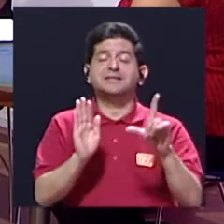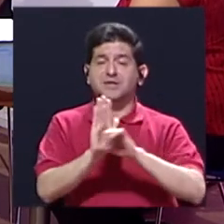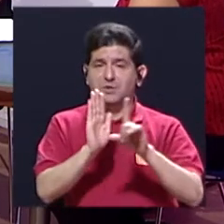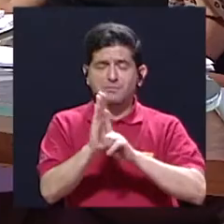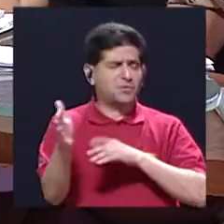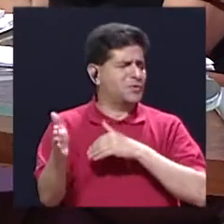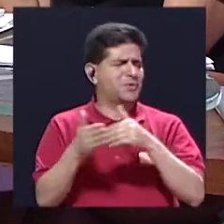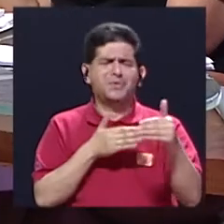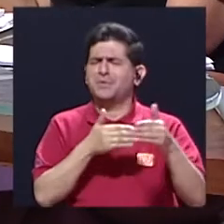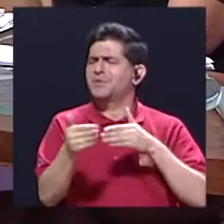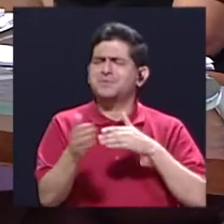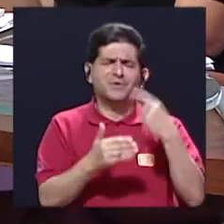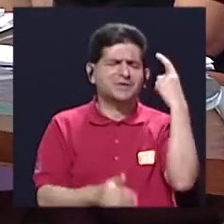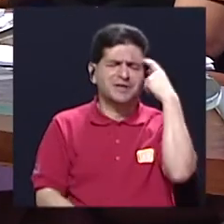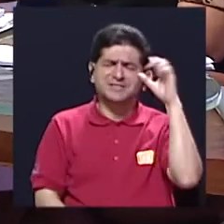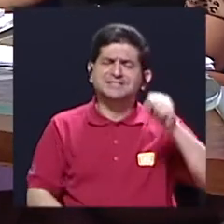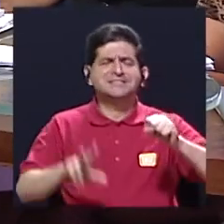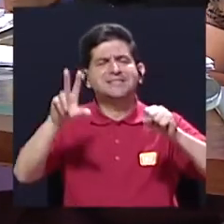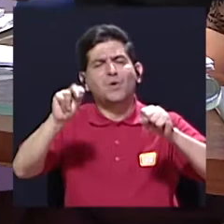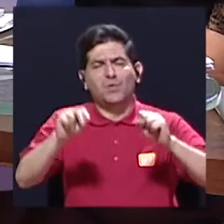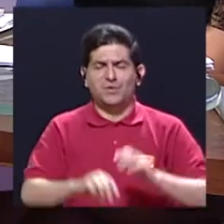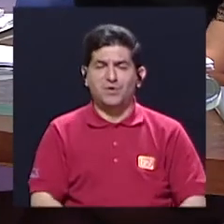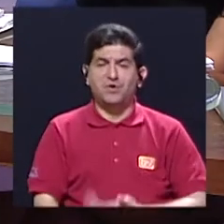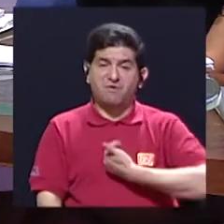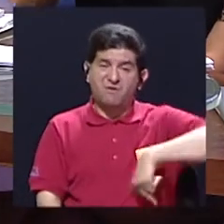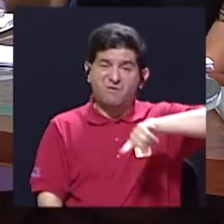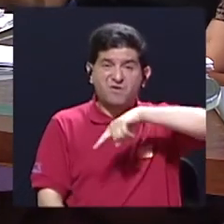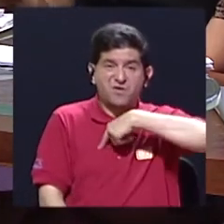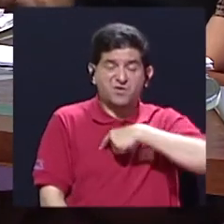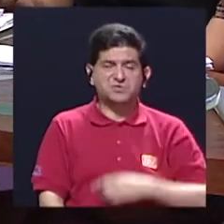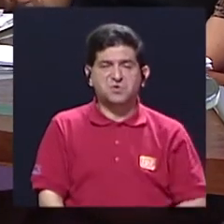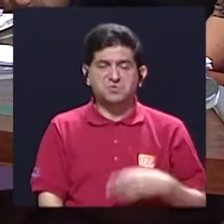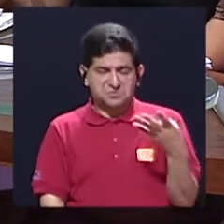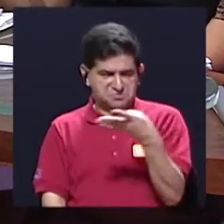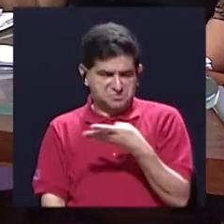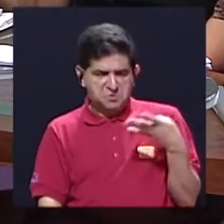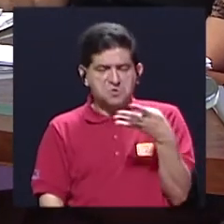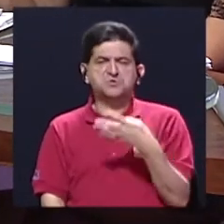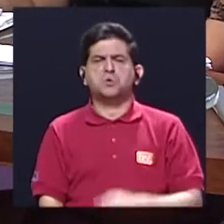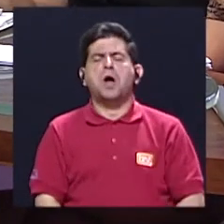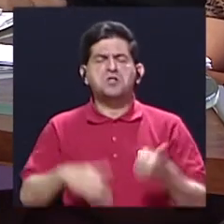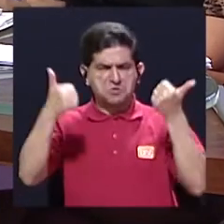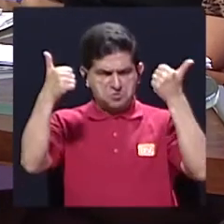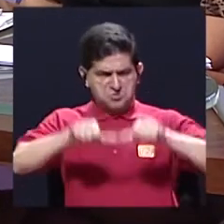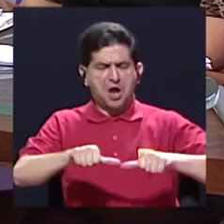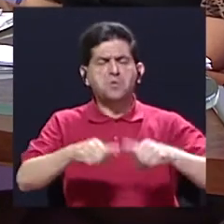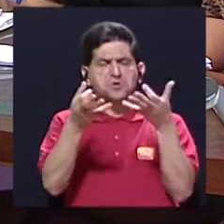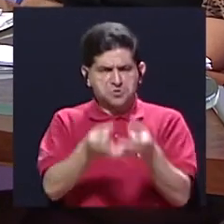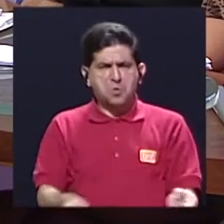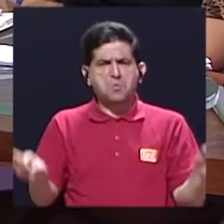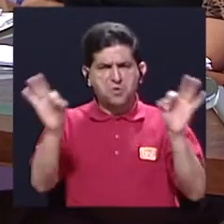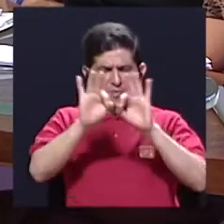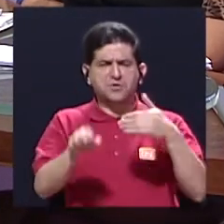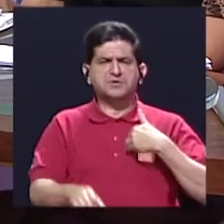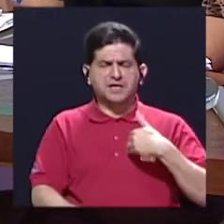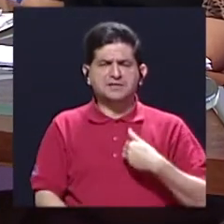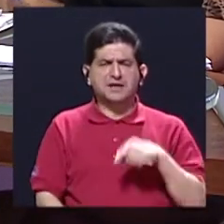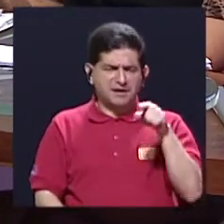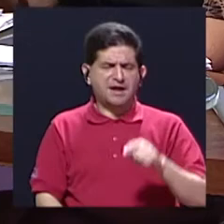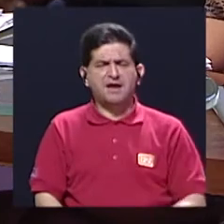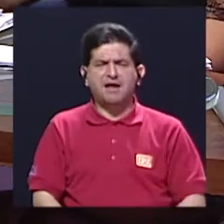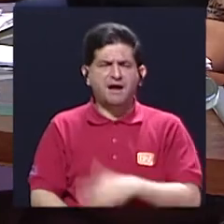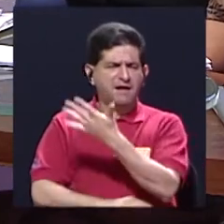indistintamente de que pensemos o no, posiblemente nosotros cuatro estemos muy de acuerdo en que es importante tener verde,